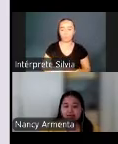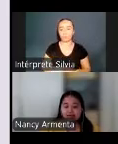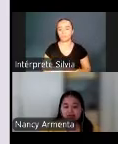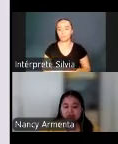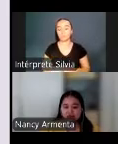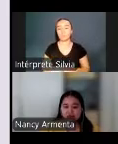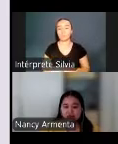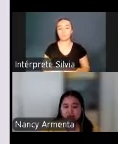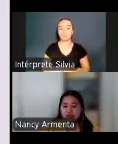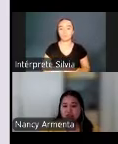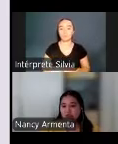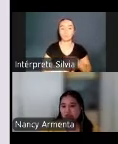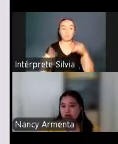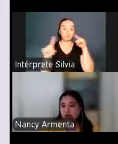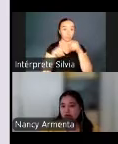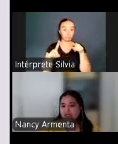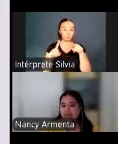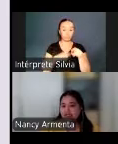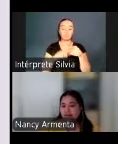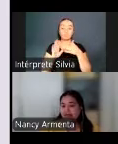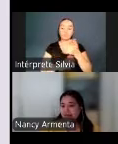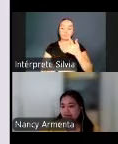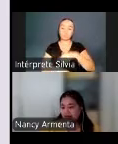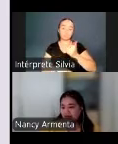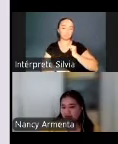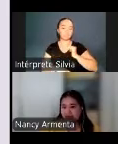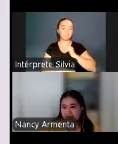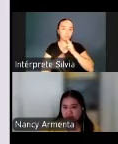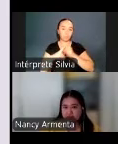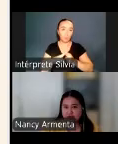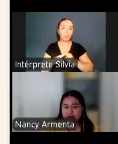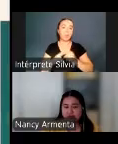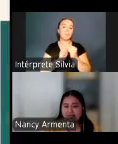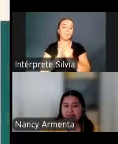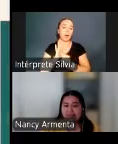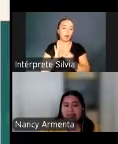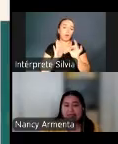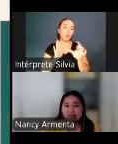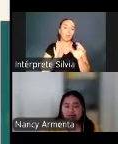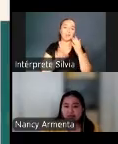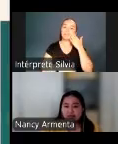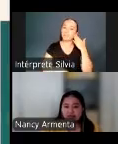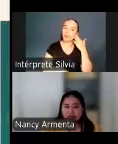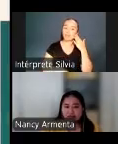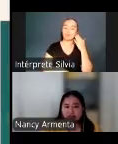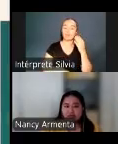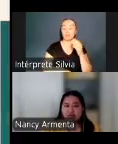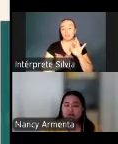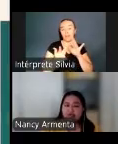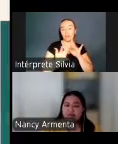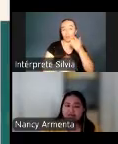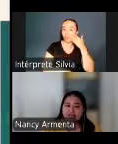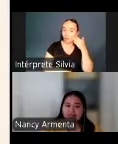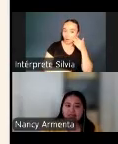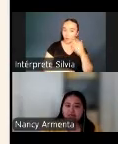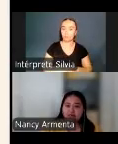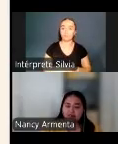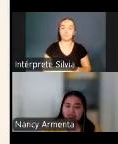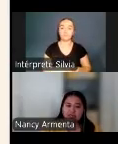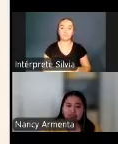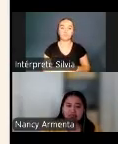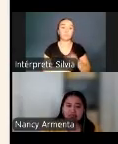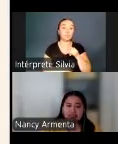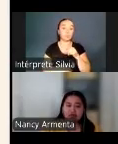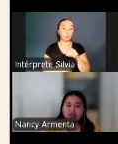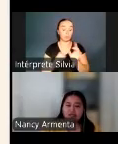Y para eso nosotros hemos retomado algo que se llama el marco del trato digno. El marco del trato digno surge a partir del